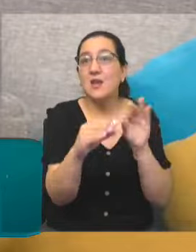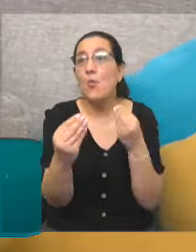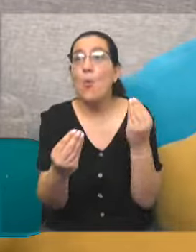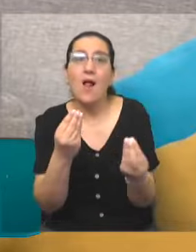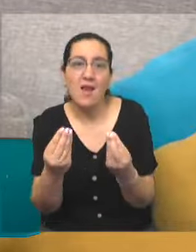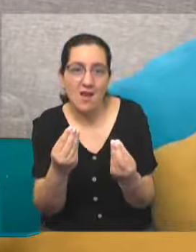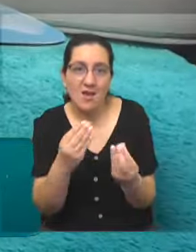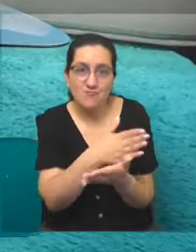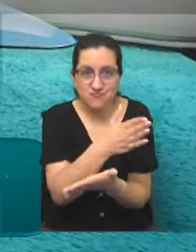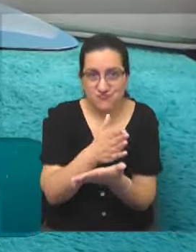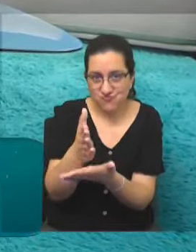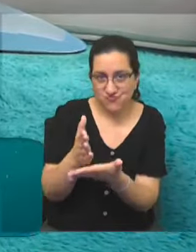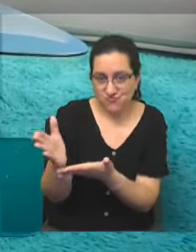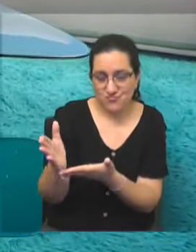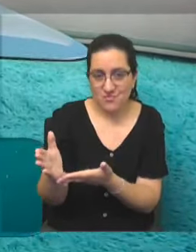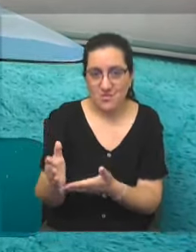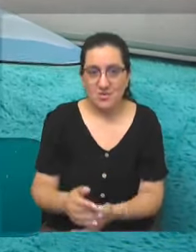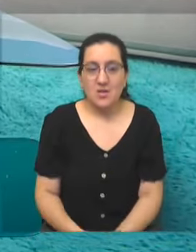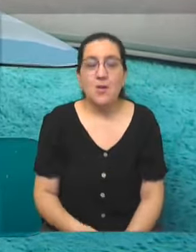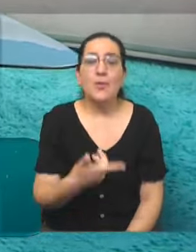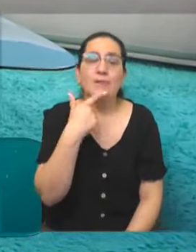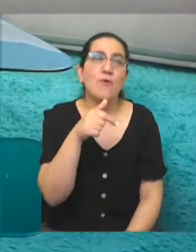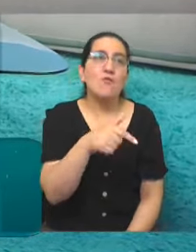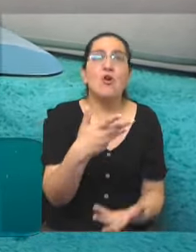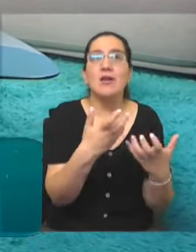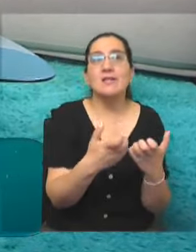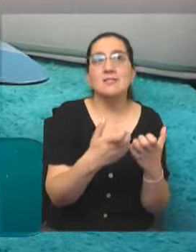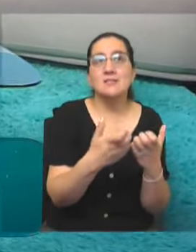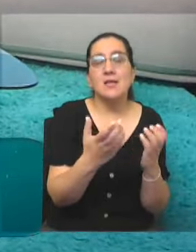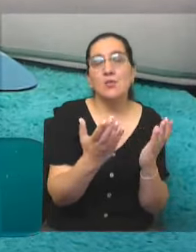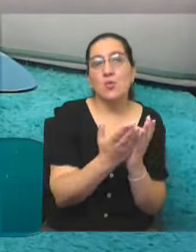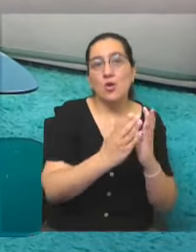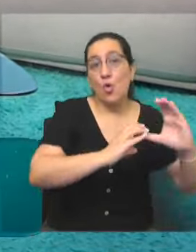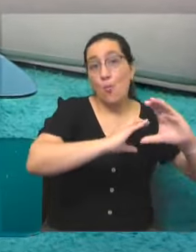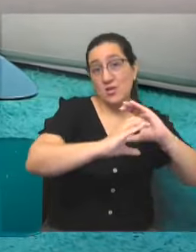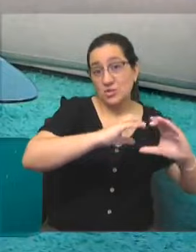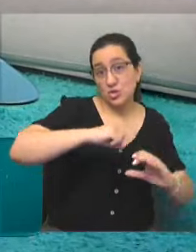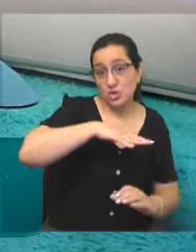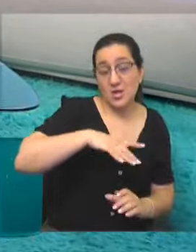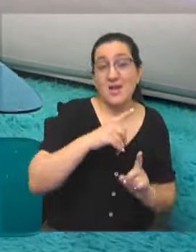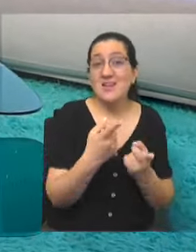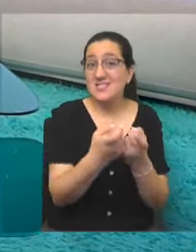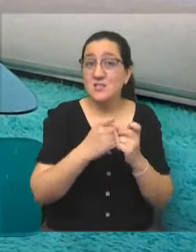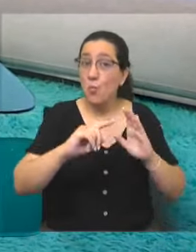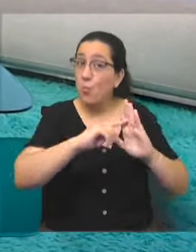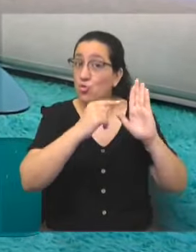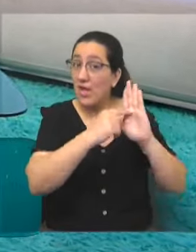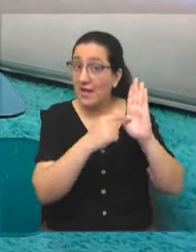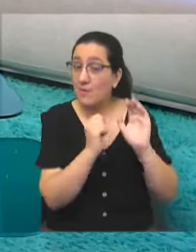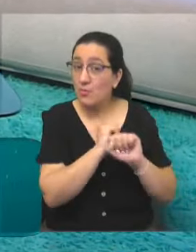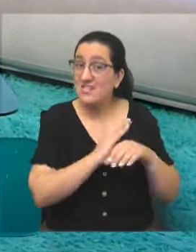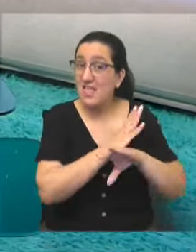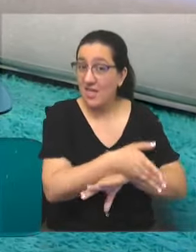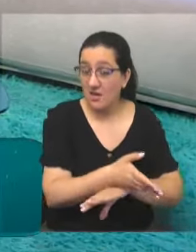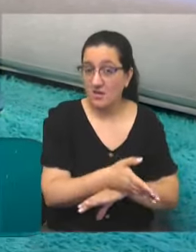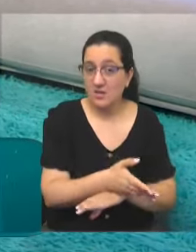pueden estudiar. ¿Qué quiere decir esto? Vos querés estudiar comunicación social y tenés que llegar a ese puntaje para acceder a eso.